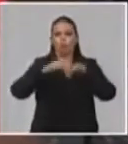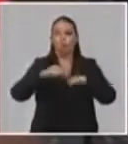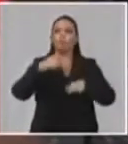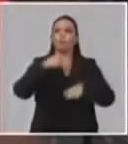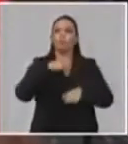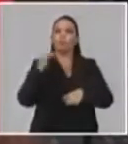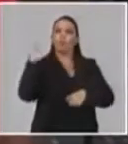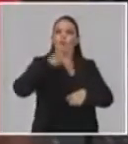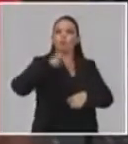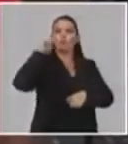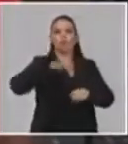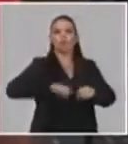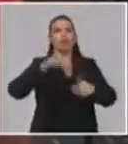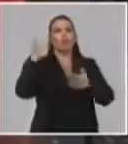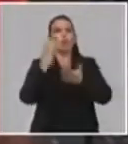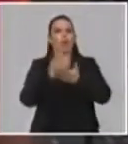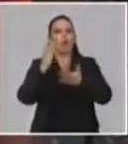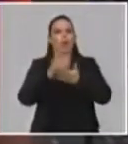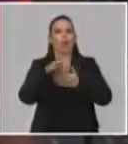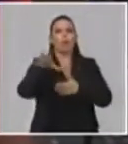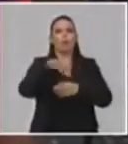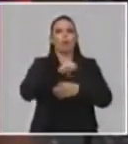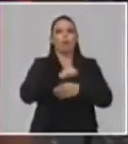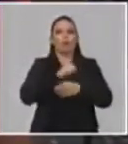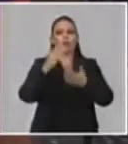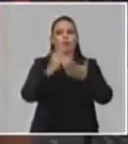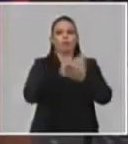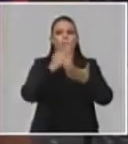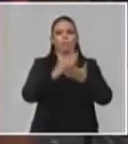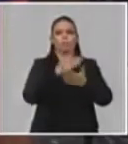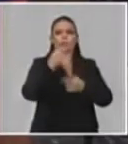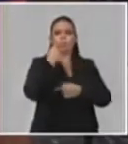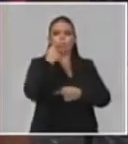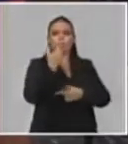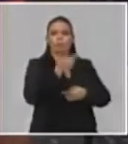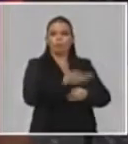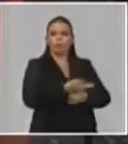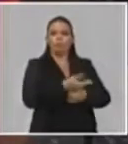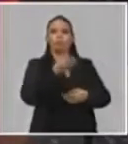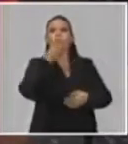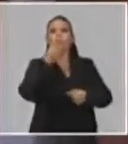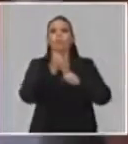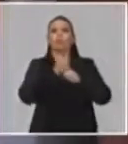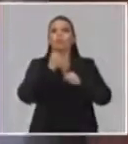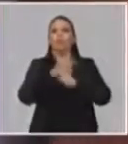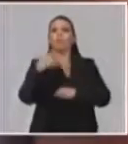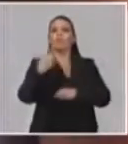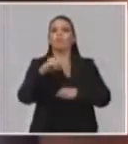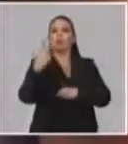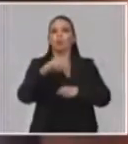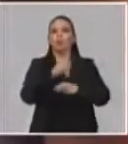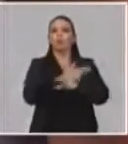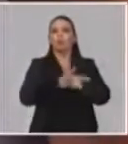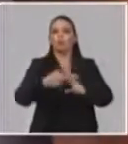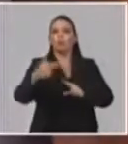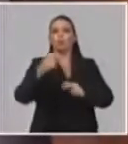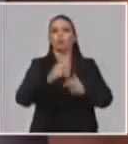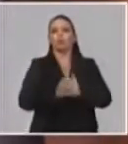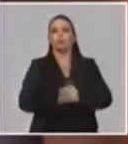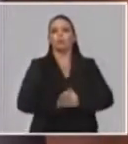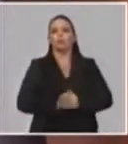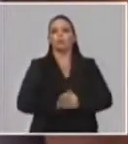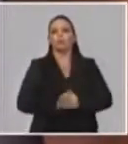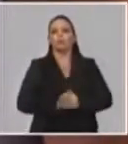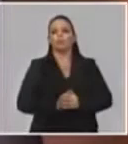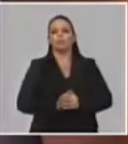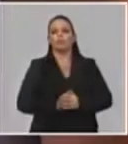este libro con su mirada de bibliografía para hacer un trabajo práctico de historia. Llamamos al número